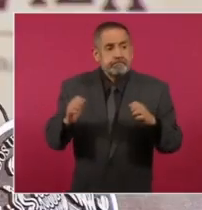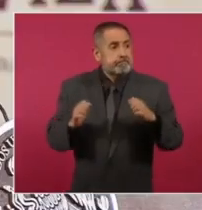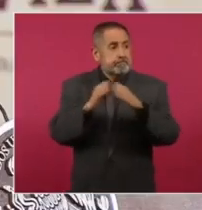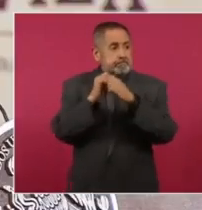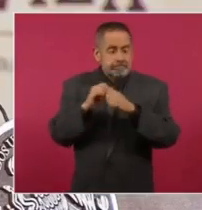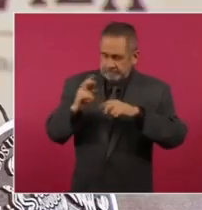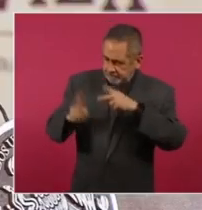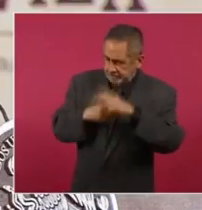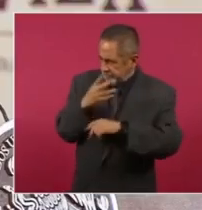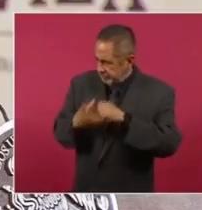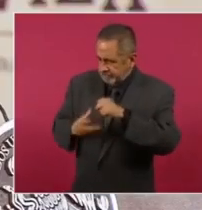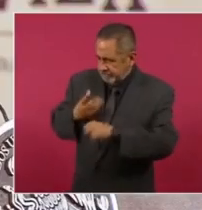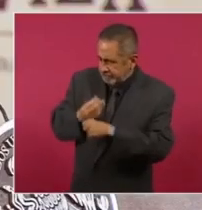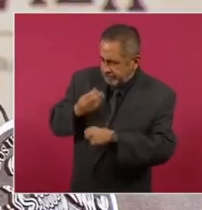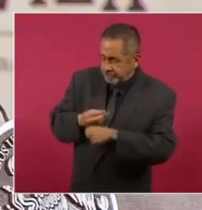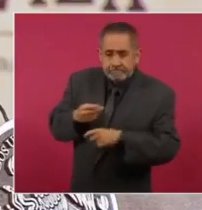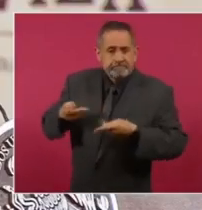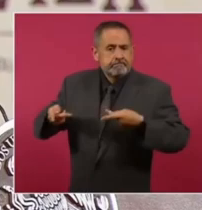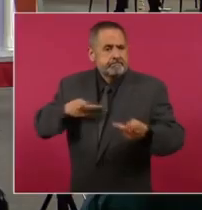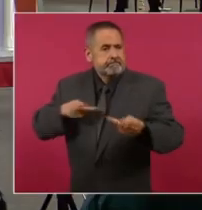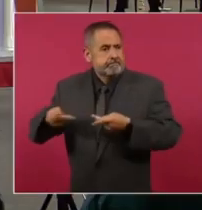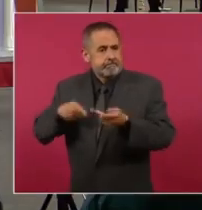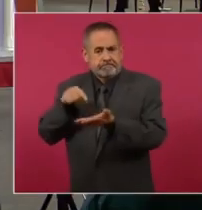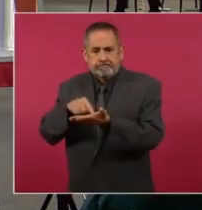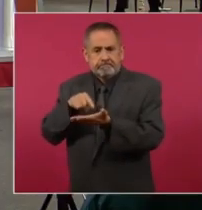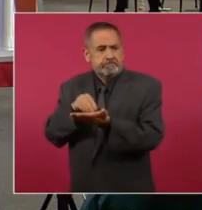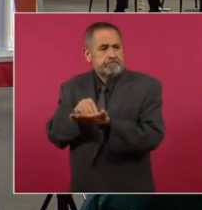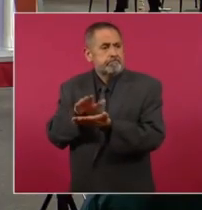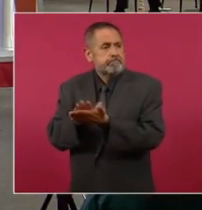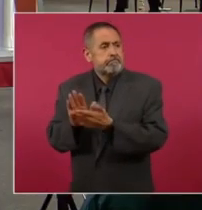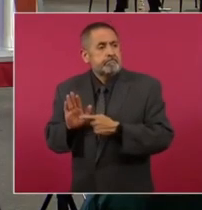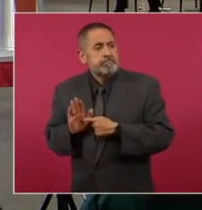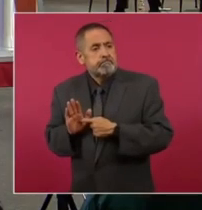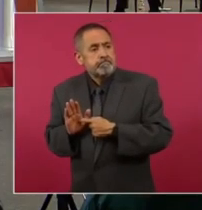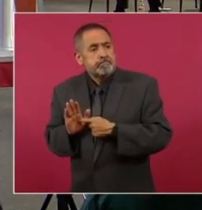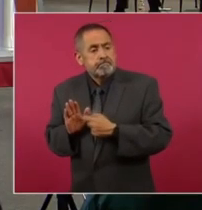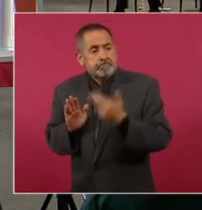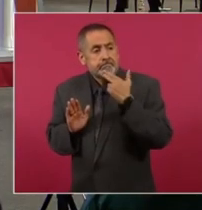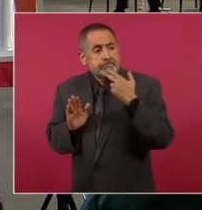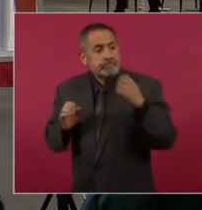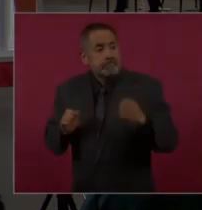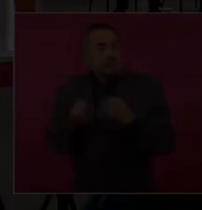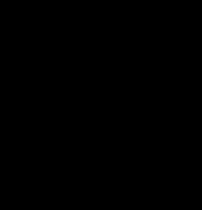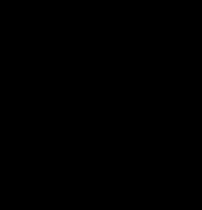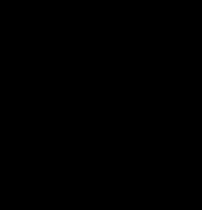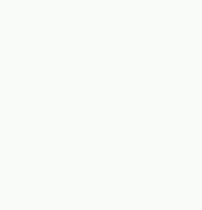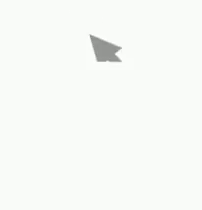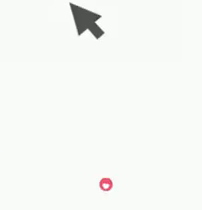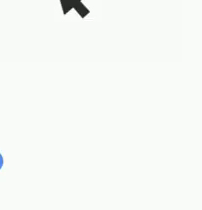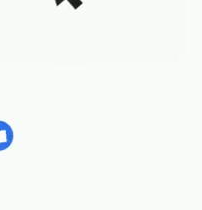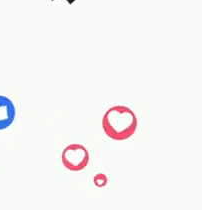recuperación ante emergencias para que sea un instrumento que sirva ante cualquier nueva epidemia.